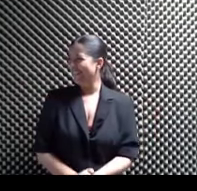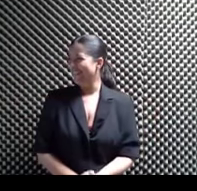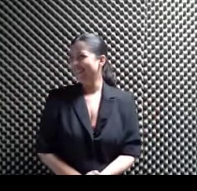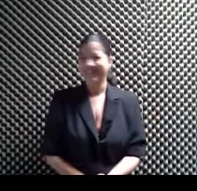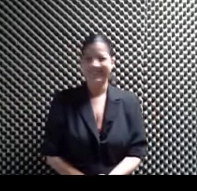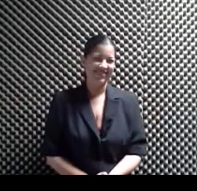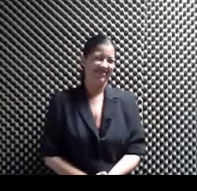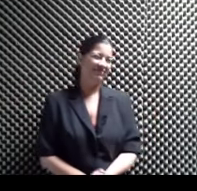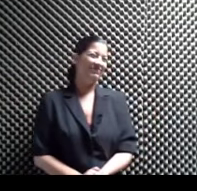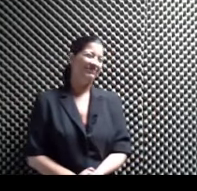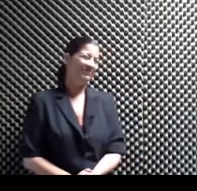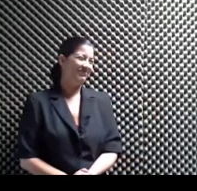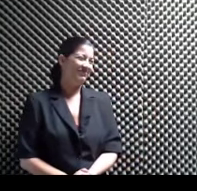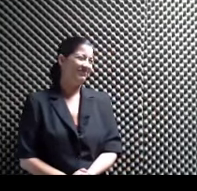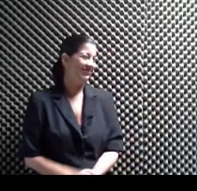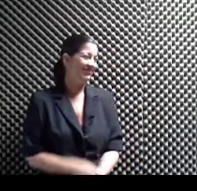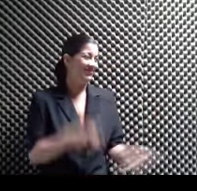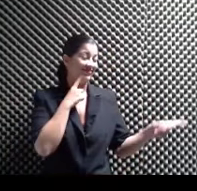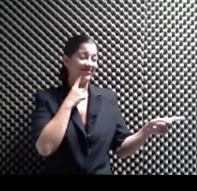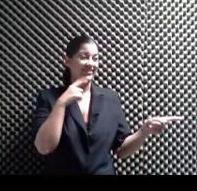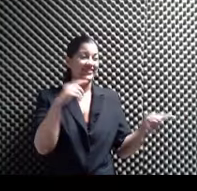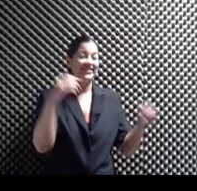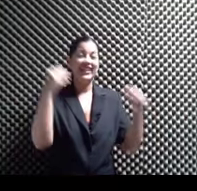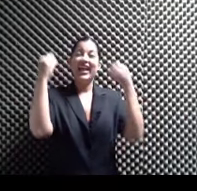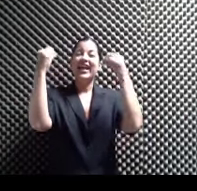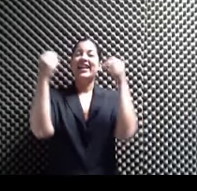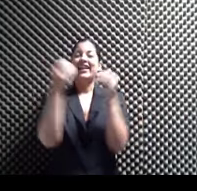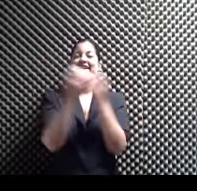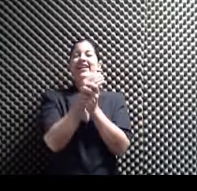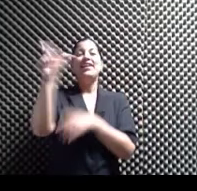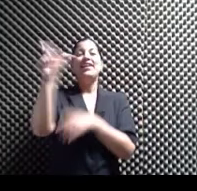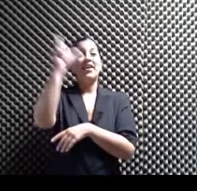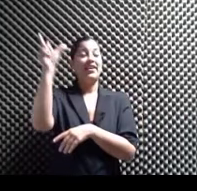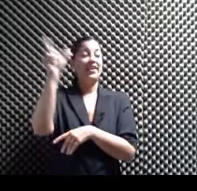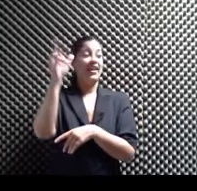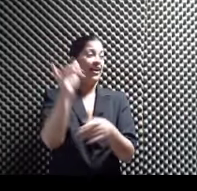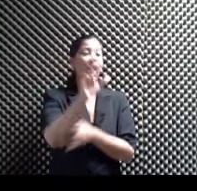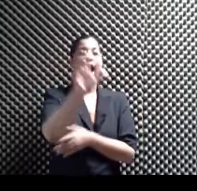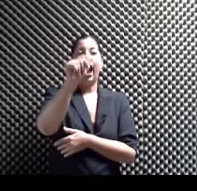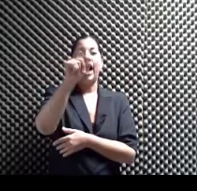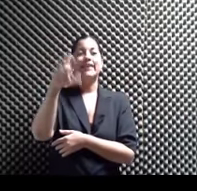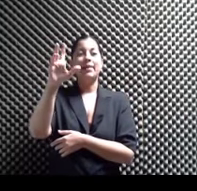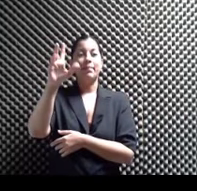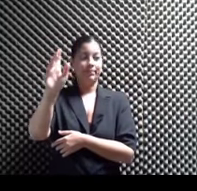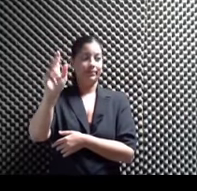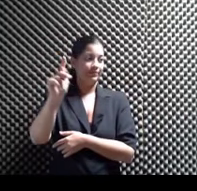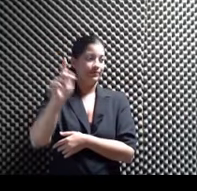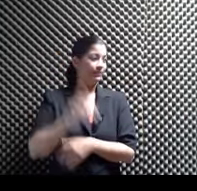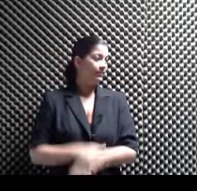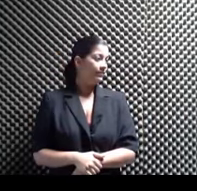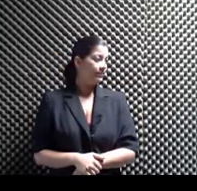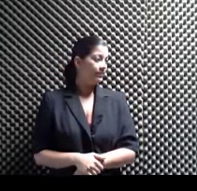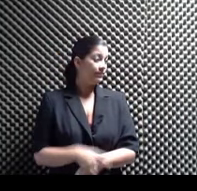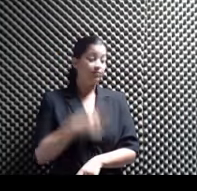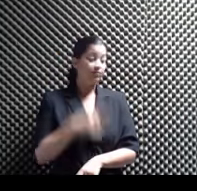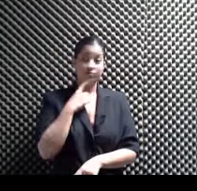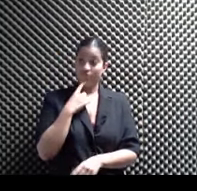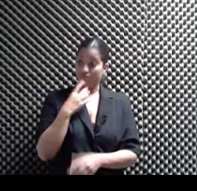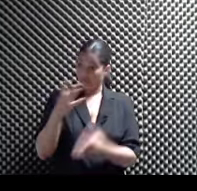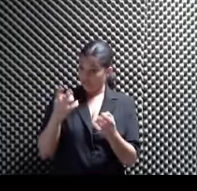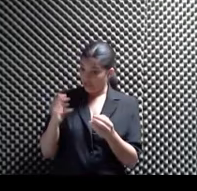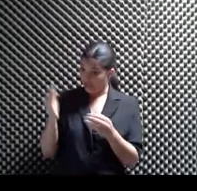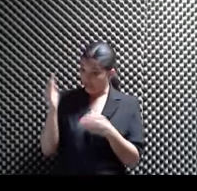esté En la librería mágica Ah en la librería AC también AC también Mira Y si usted quiere Saber más